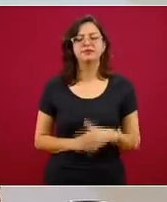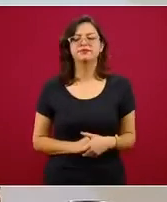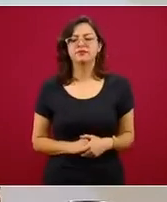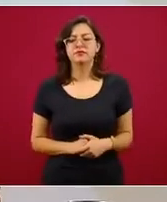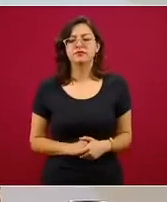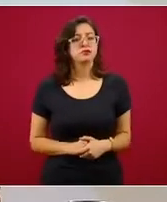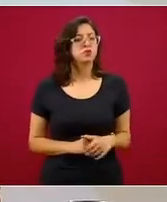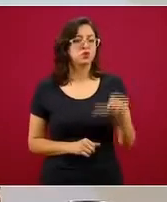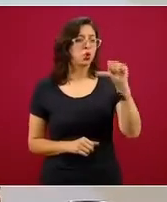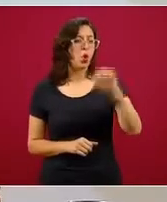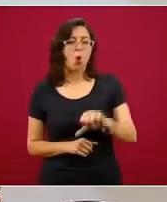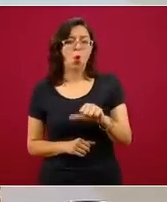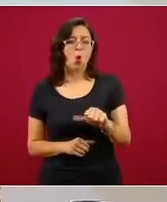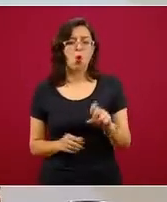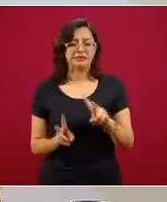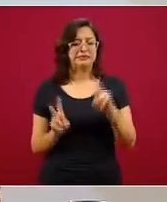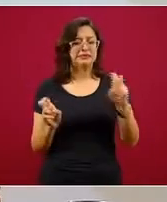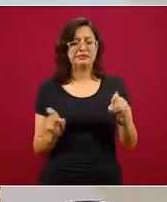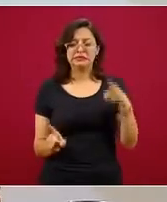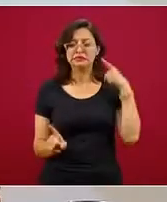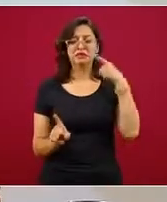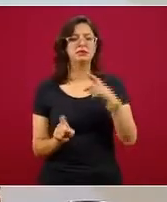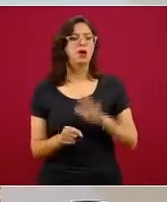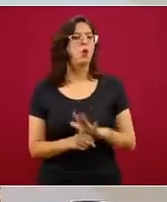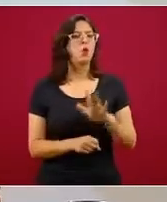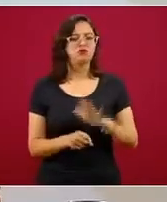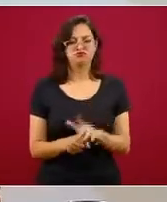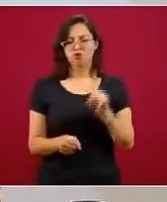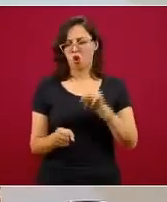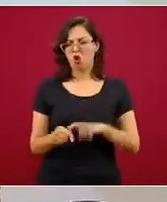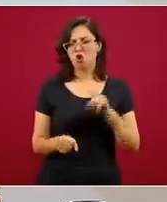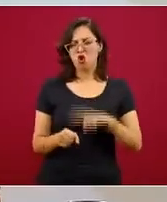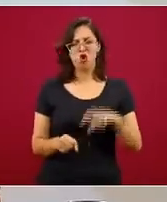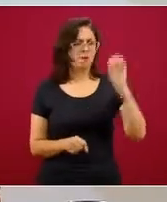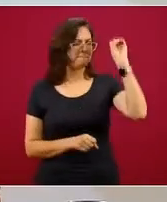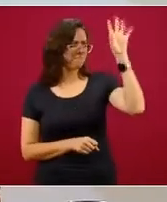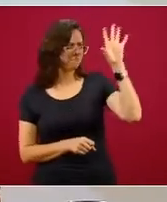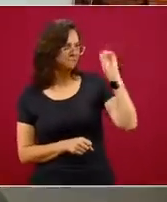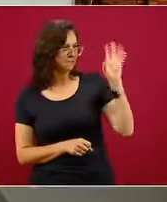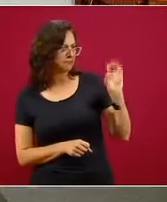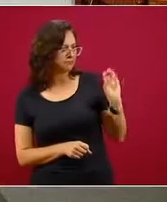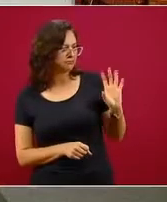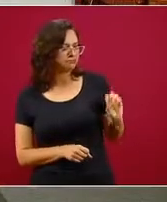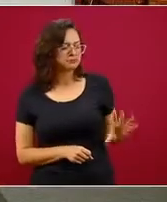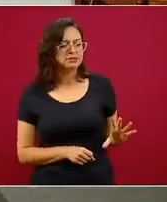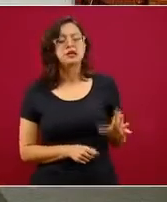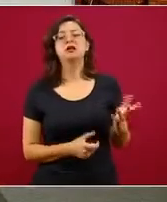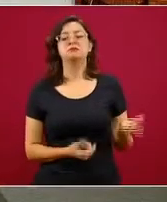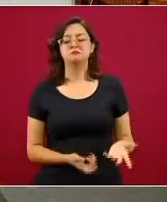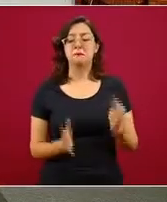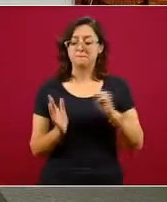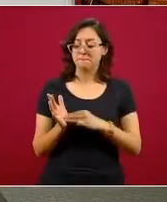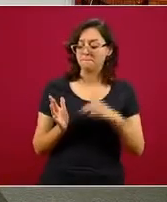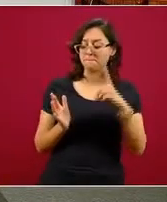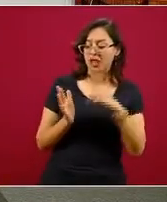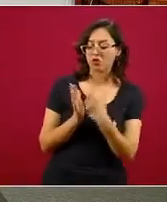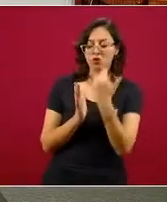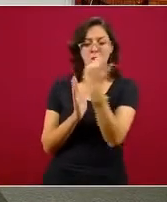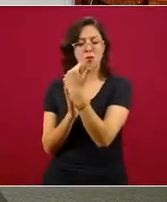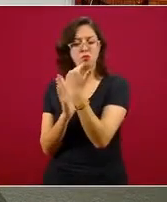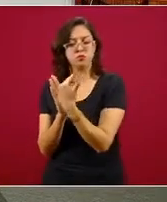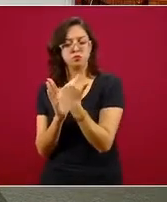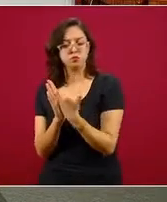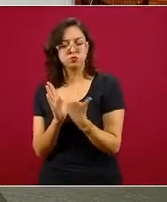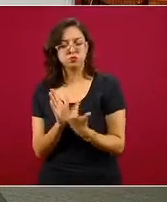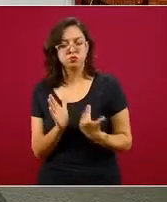el tema central fue el semáforo. Hoy presenté la metodología del semáforo. Por cierto,